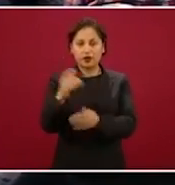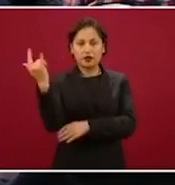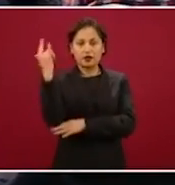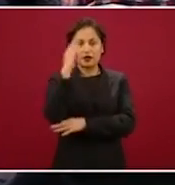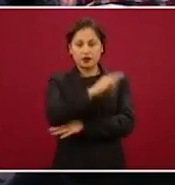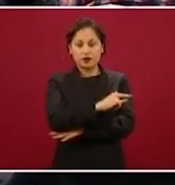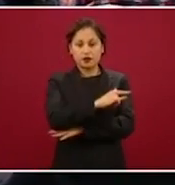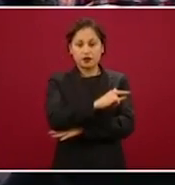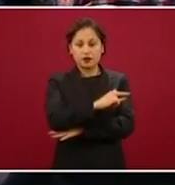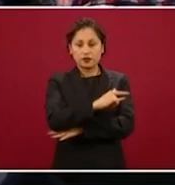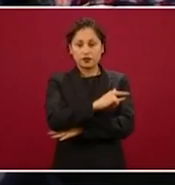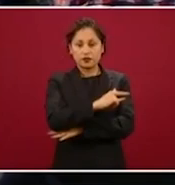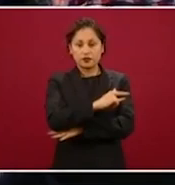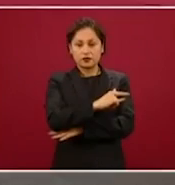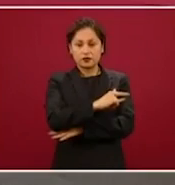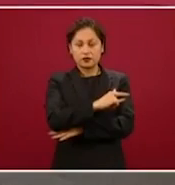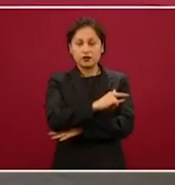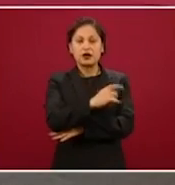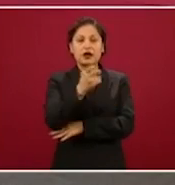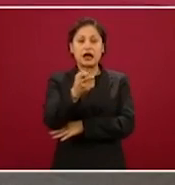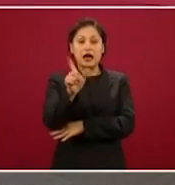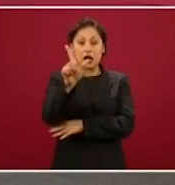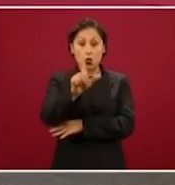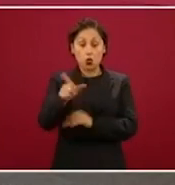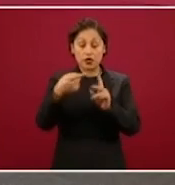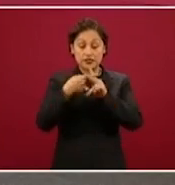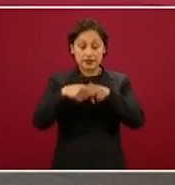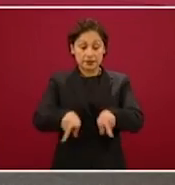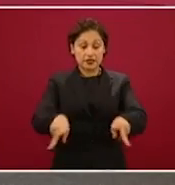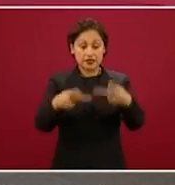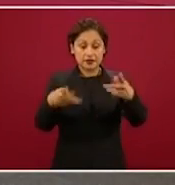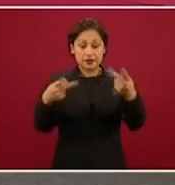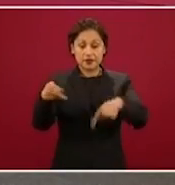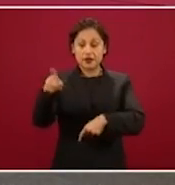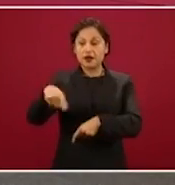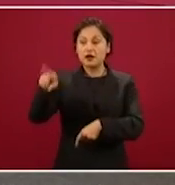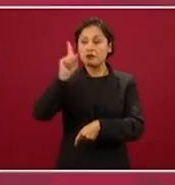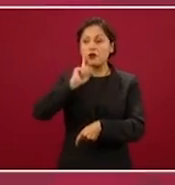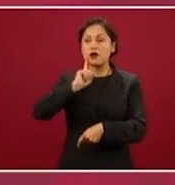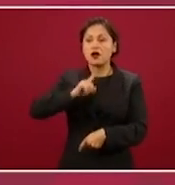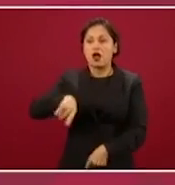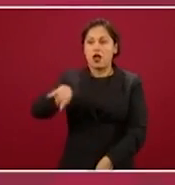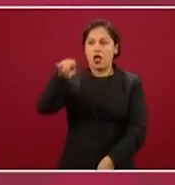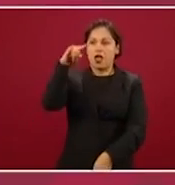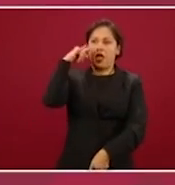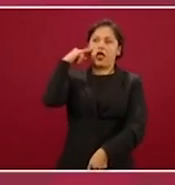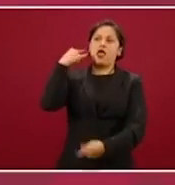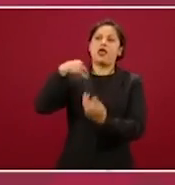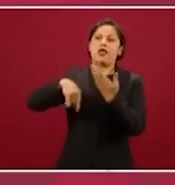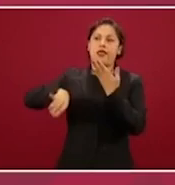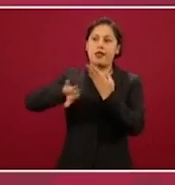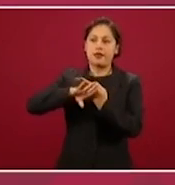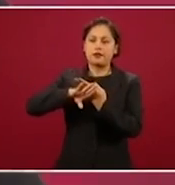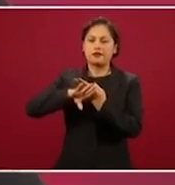respeto a las mujeres. Y ahí va, hasta un editorial. Es un exceso.